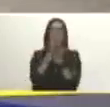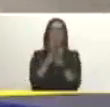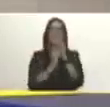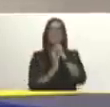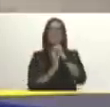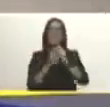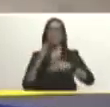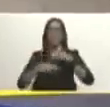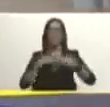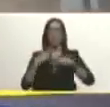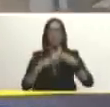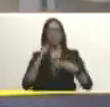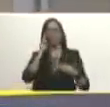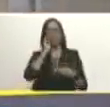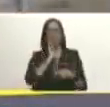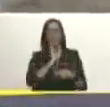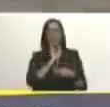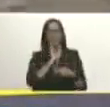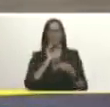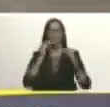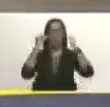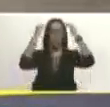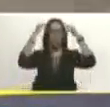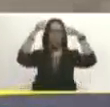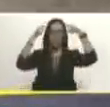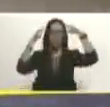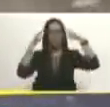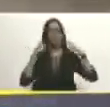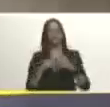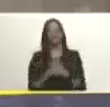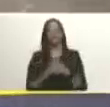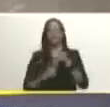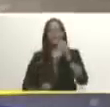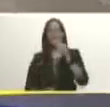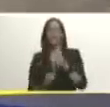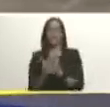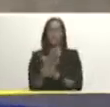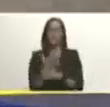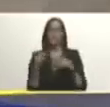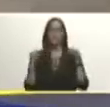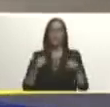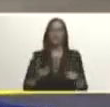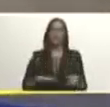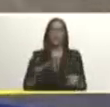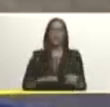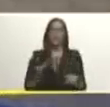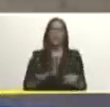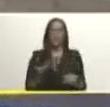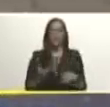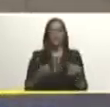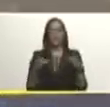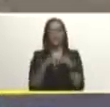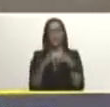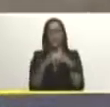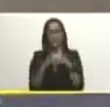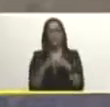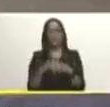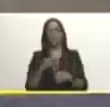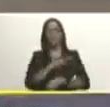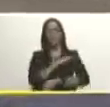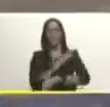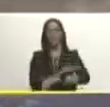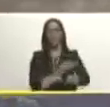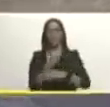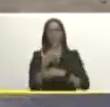revolución bolivariana, el comandante Hugo Chávez, que refundó este importante componente de la Fuerza Armada